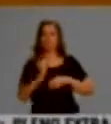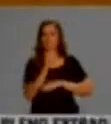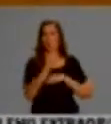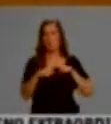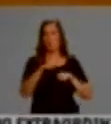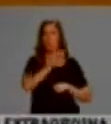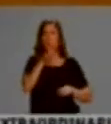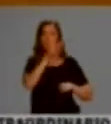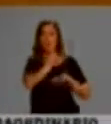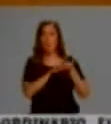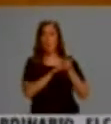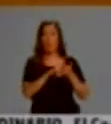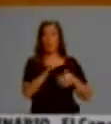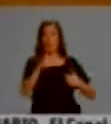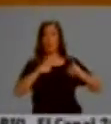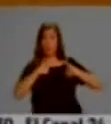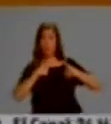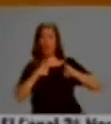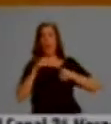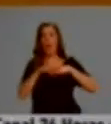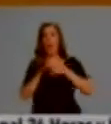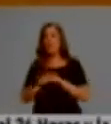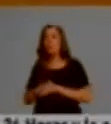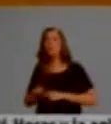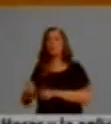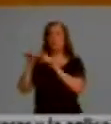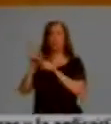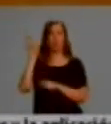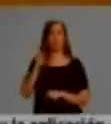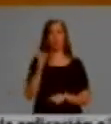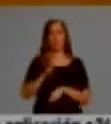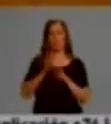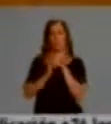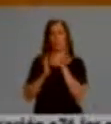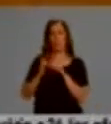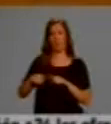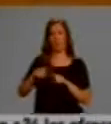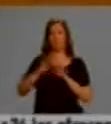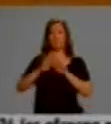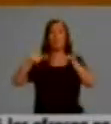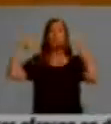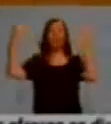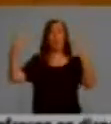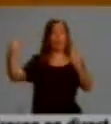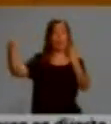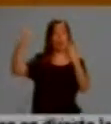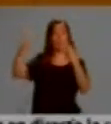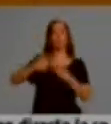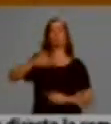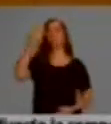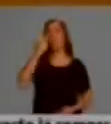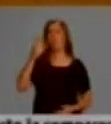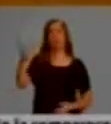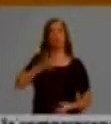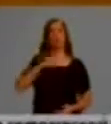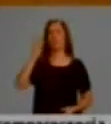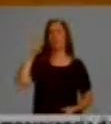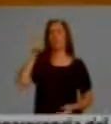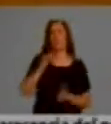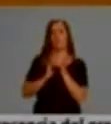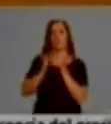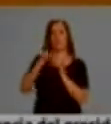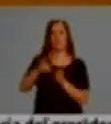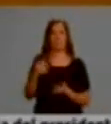que no quiere venir a esta Cámara a dar explicaciones. Eso es lo que genera dudas fuera, señor Rajoy, no venir a explicar a esta